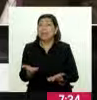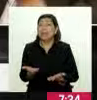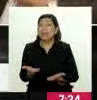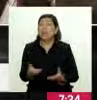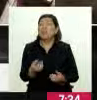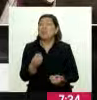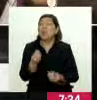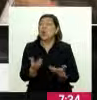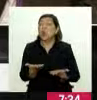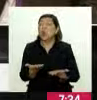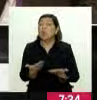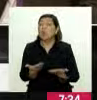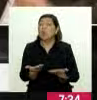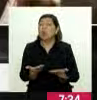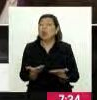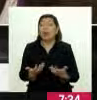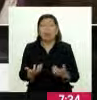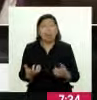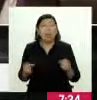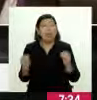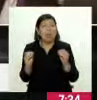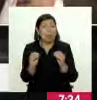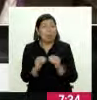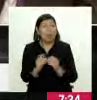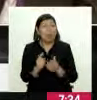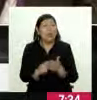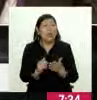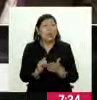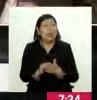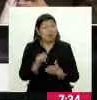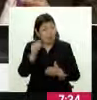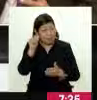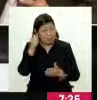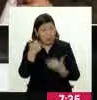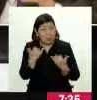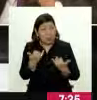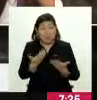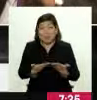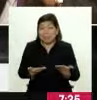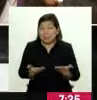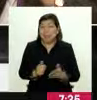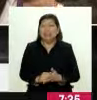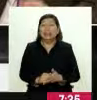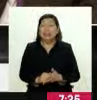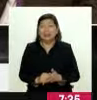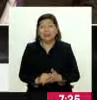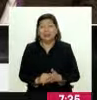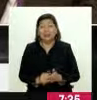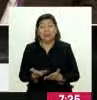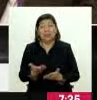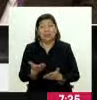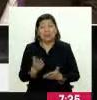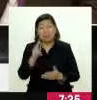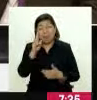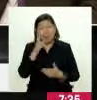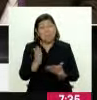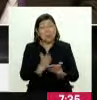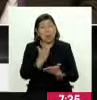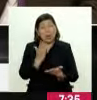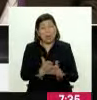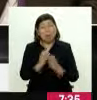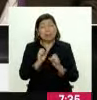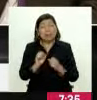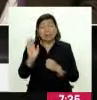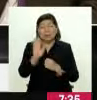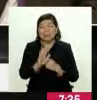de, digamos, de legitimidad también, porque recordemos pues que este es un asunto que ha sido de carácter nacional. Correcto. Ahora,